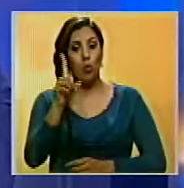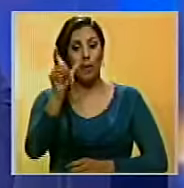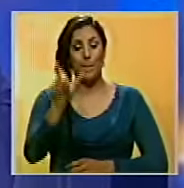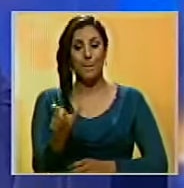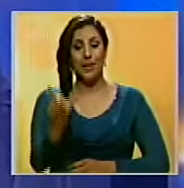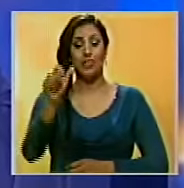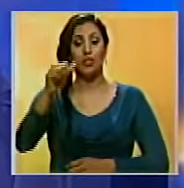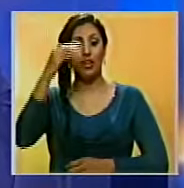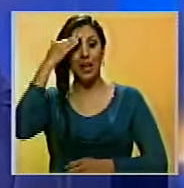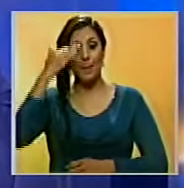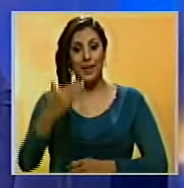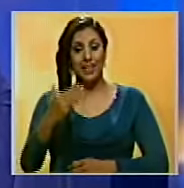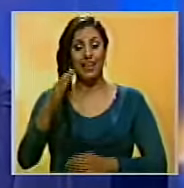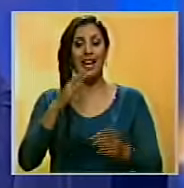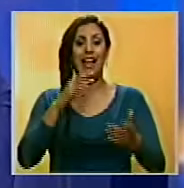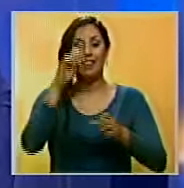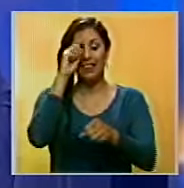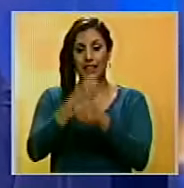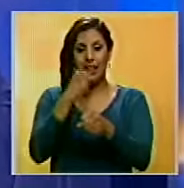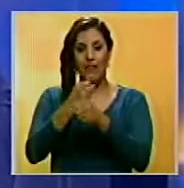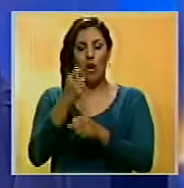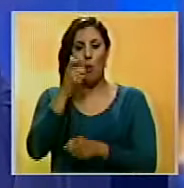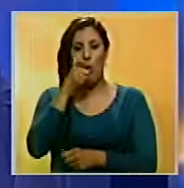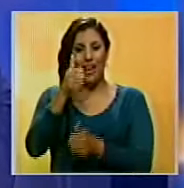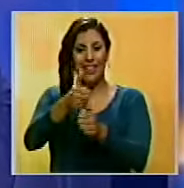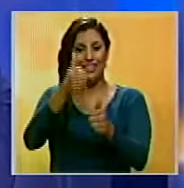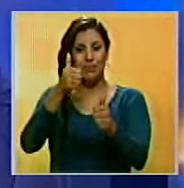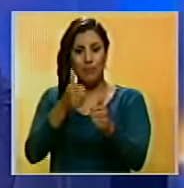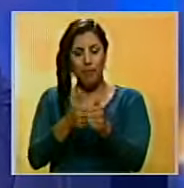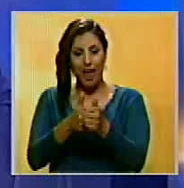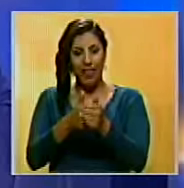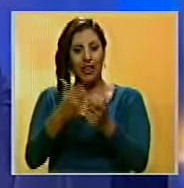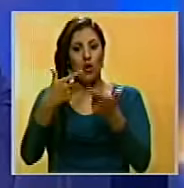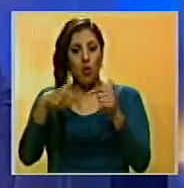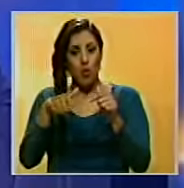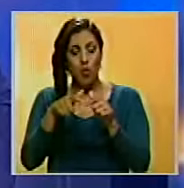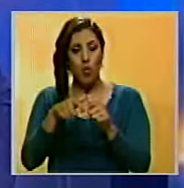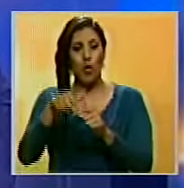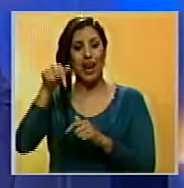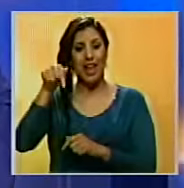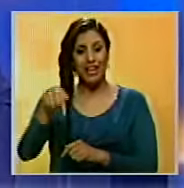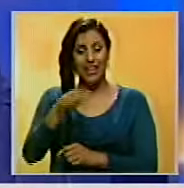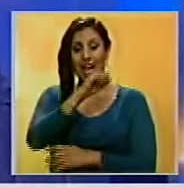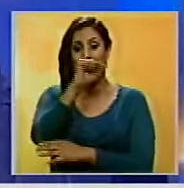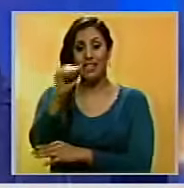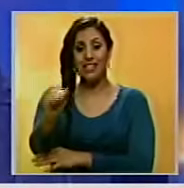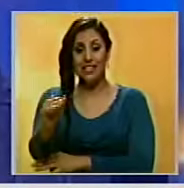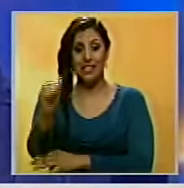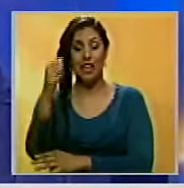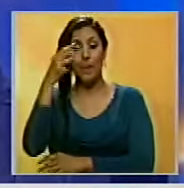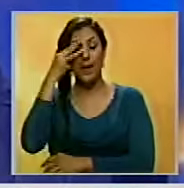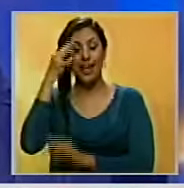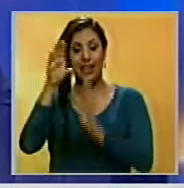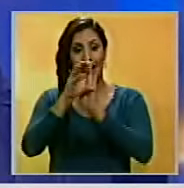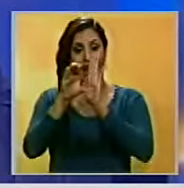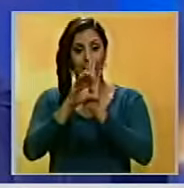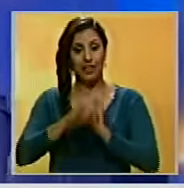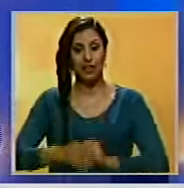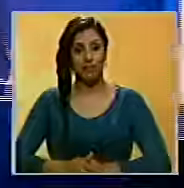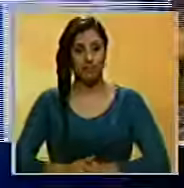Efectivo de la Guardia Nacional que prestaba servicios como escolta de la Contraloría General de la República fue asesinado en los Magallanes de